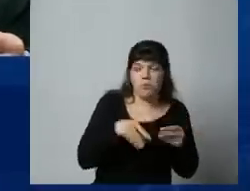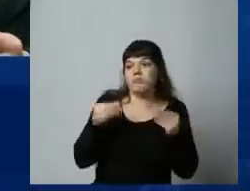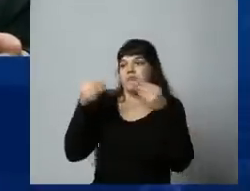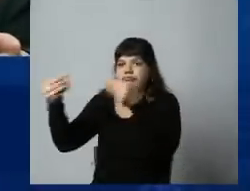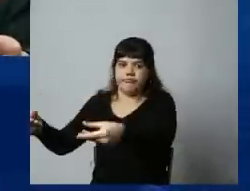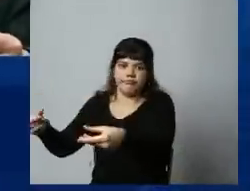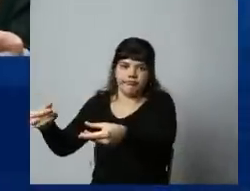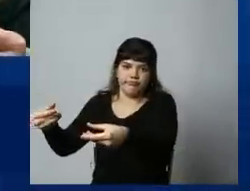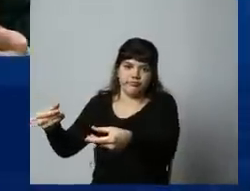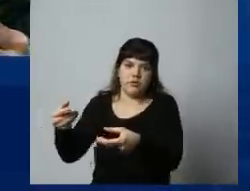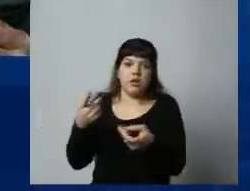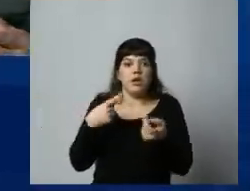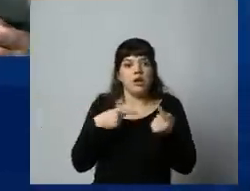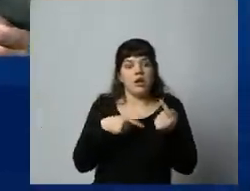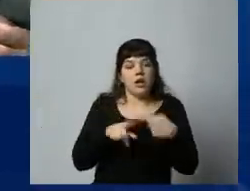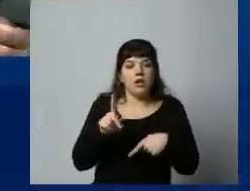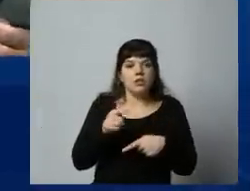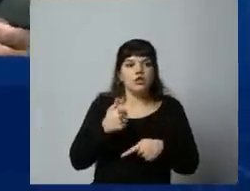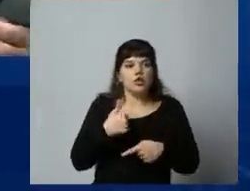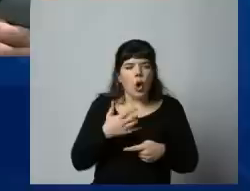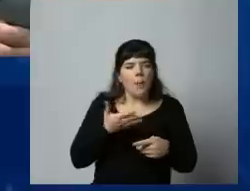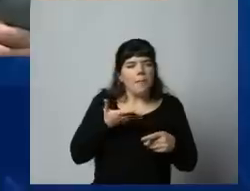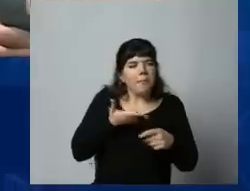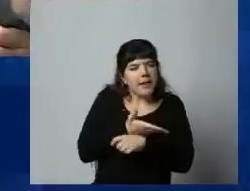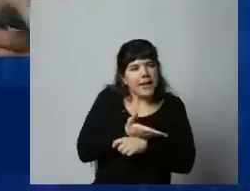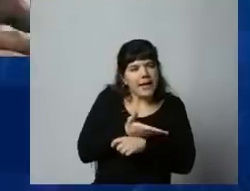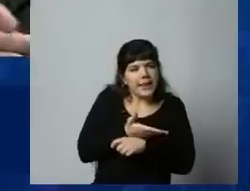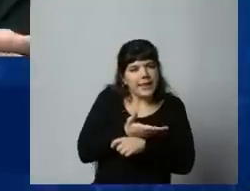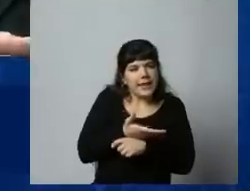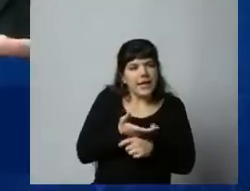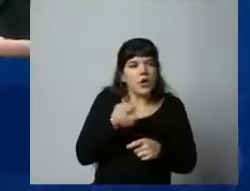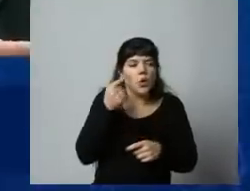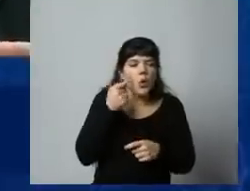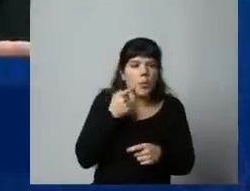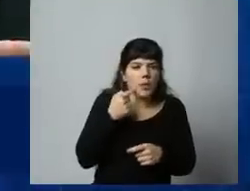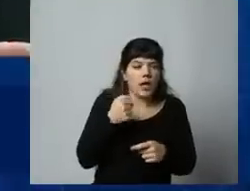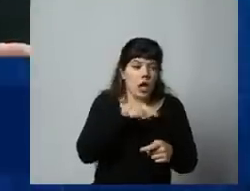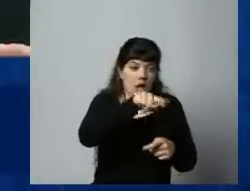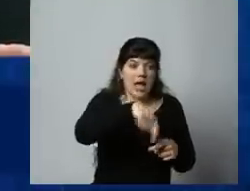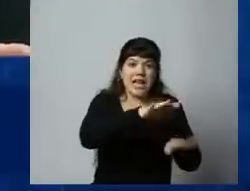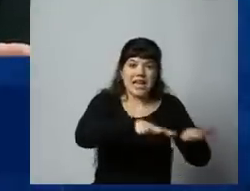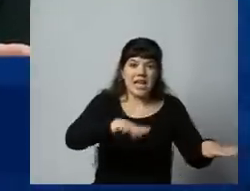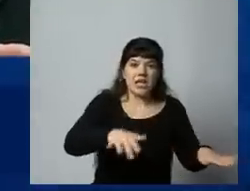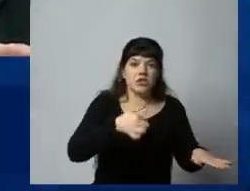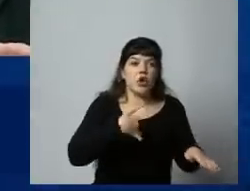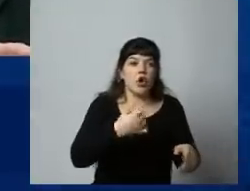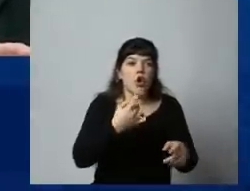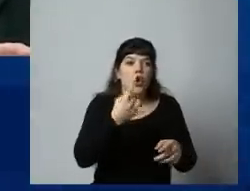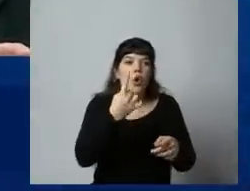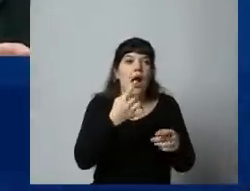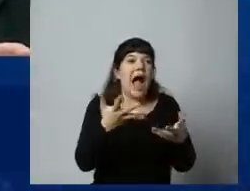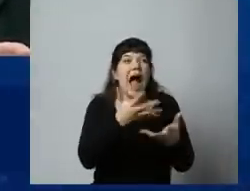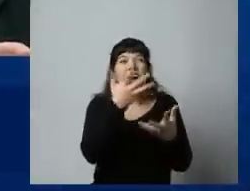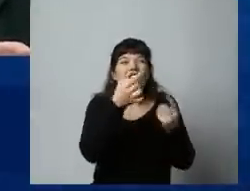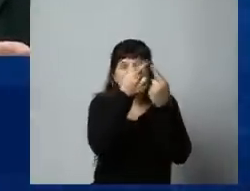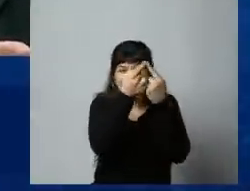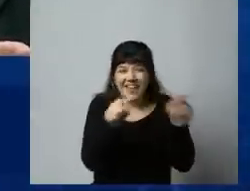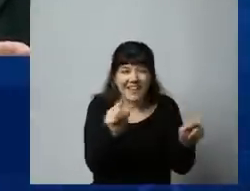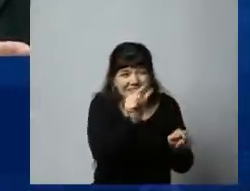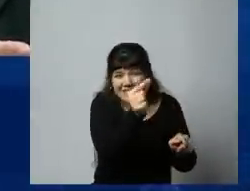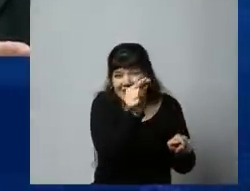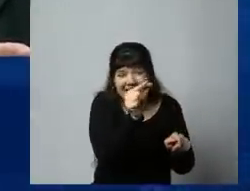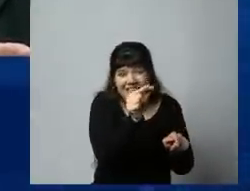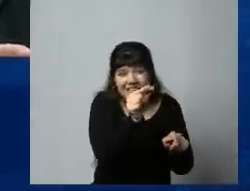dice que entre el número que yo pedí de comensales y que le di de comer hay una diferencia